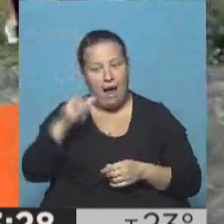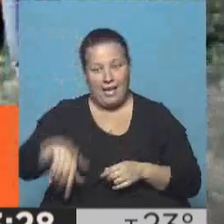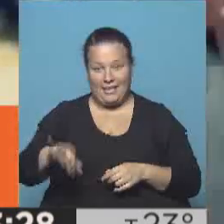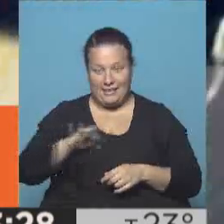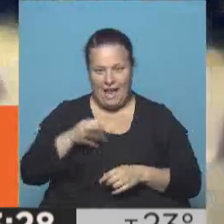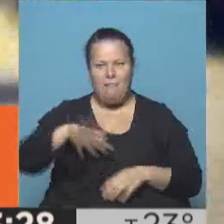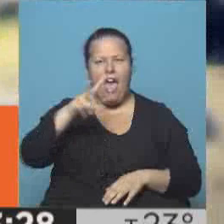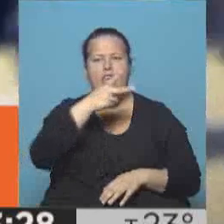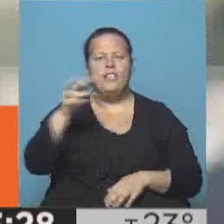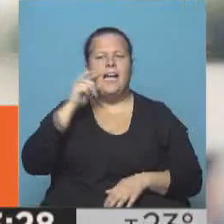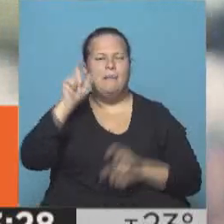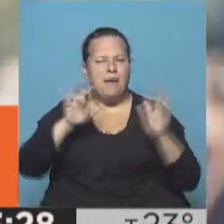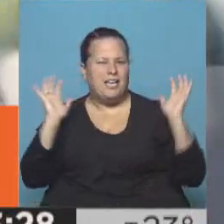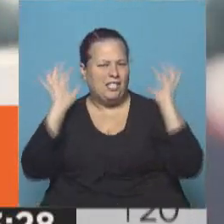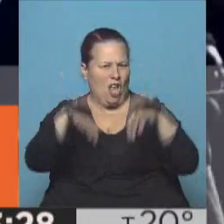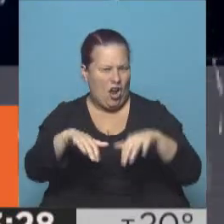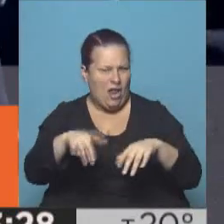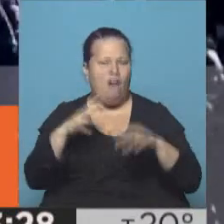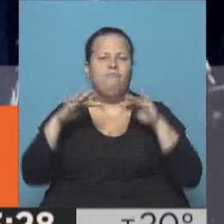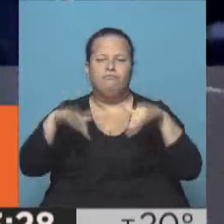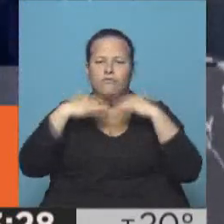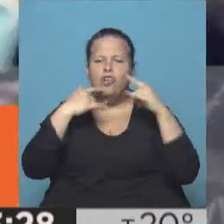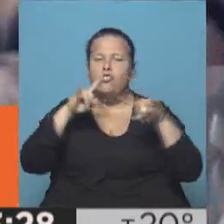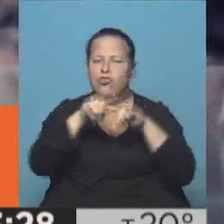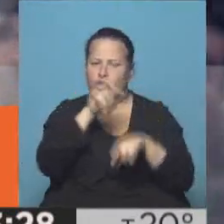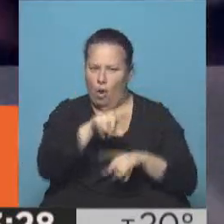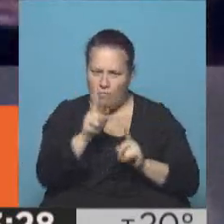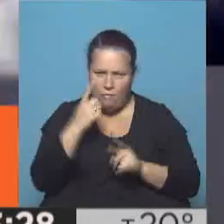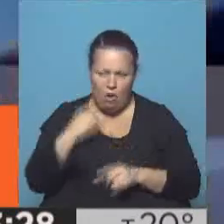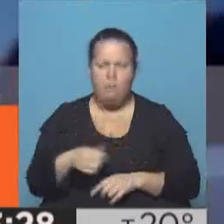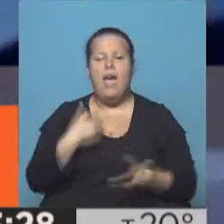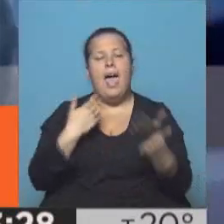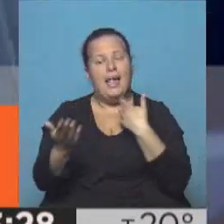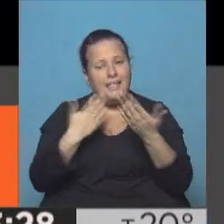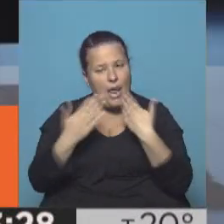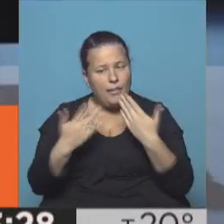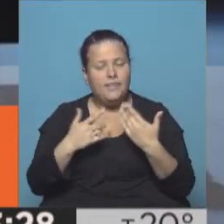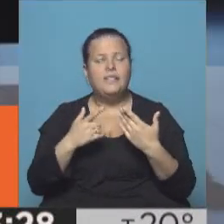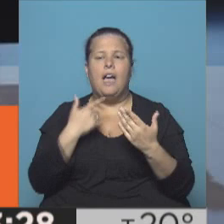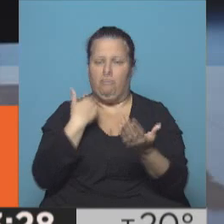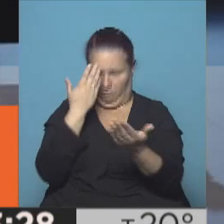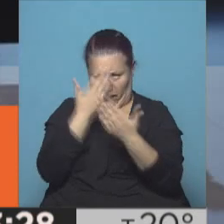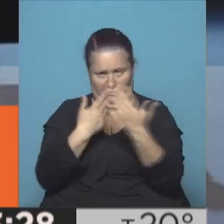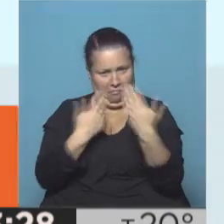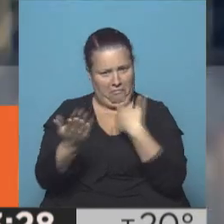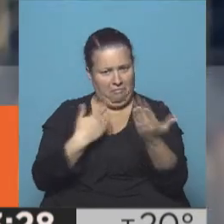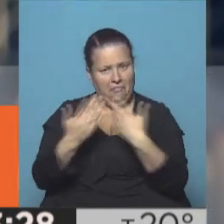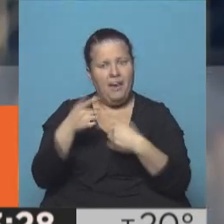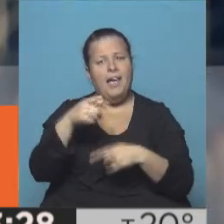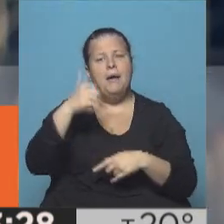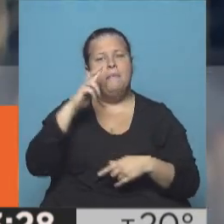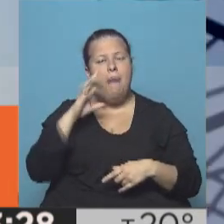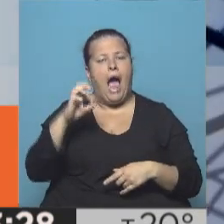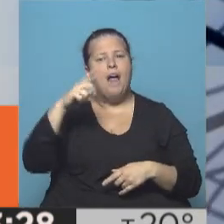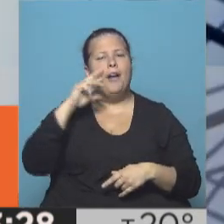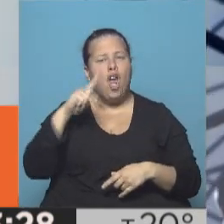año, con más de 200.000 personas asistiendo a un show del Indio. Hay una entrevista hecha en un mano a mano fantástico con Mario